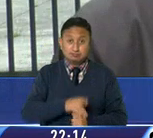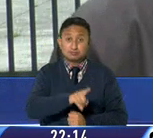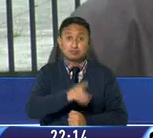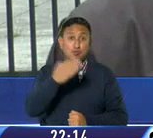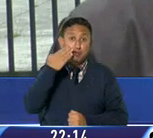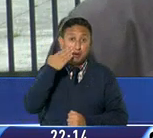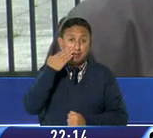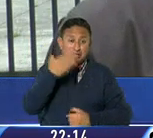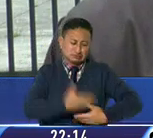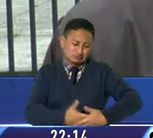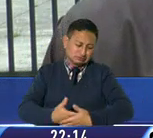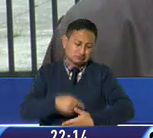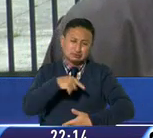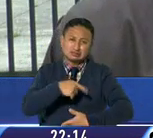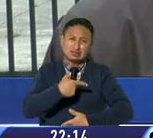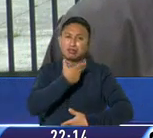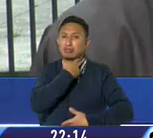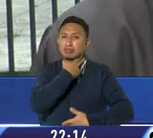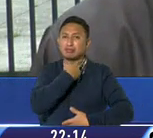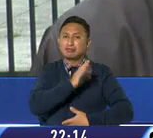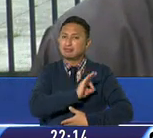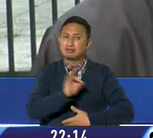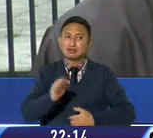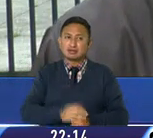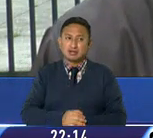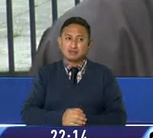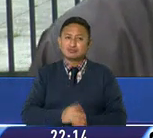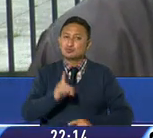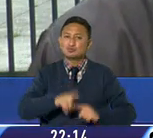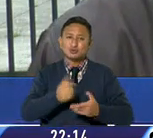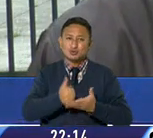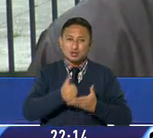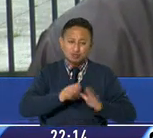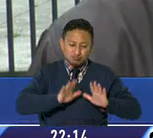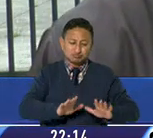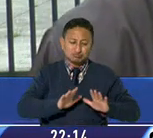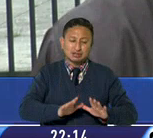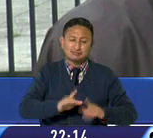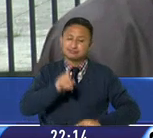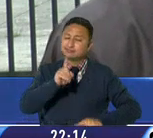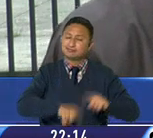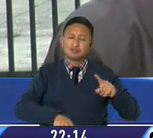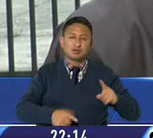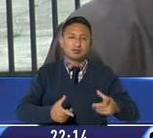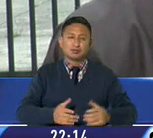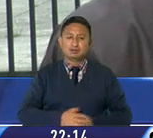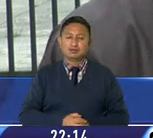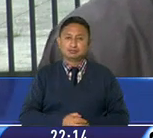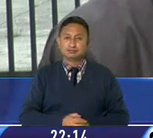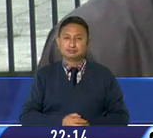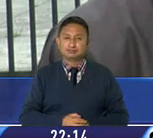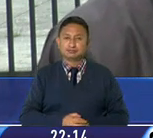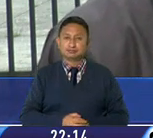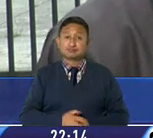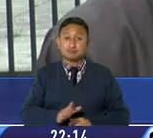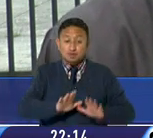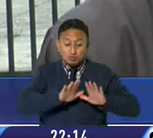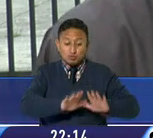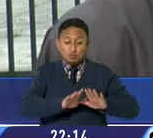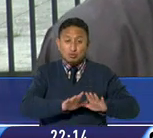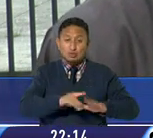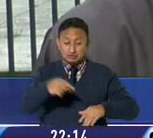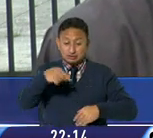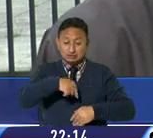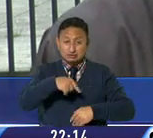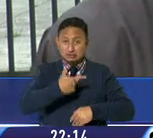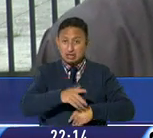el cual ya se encontraba sin signos vitales. Entonces no se pudo ya realizar absolutamente ninguna situación de reanimación porque el menor ya se encontraba